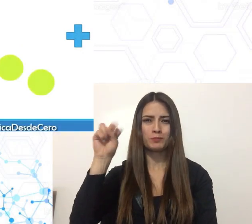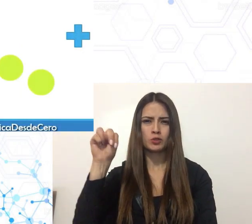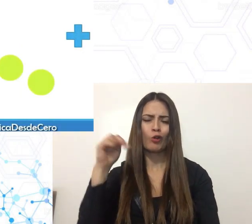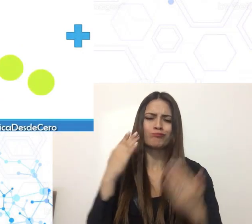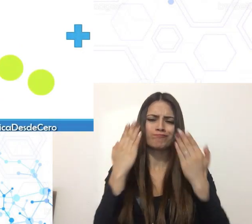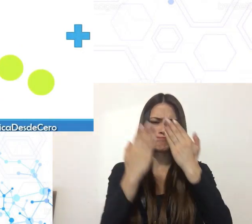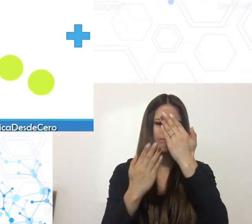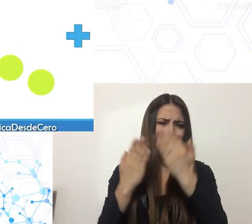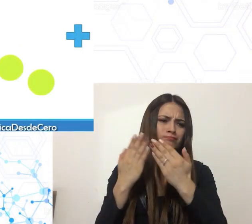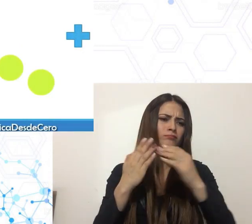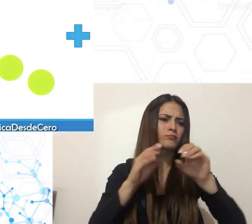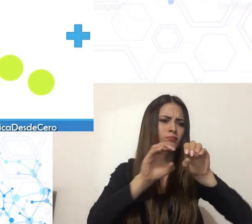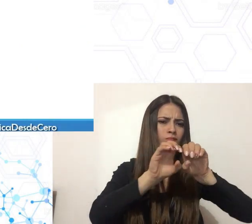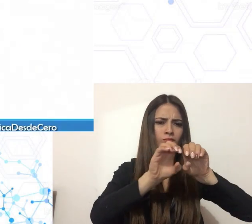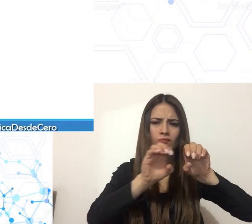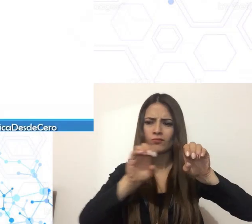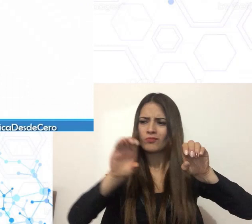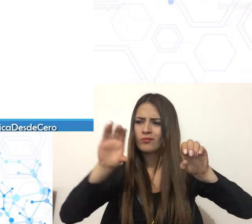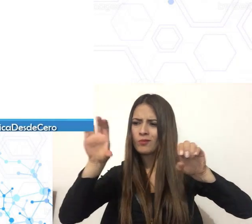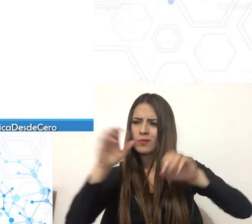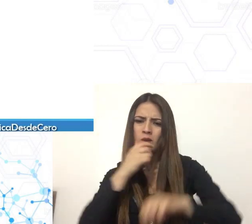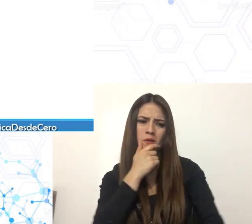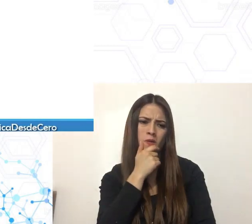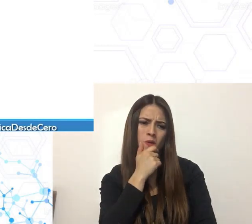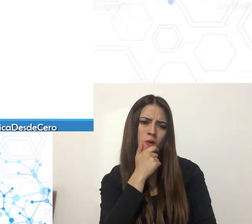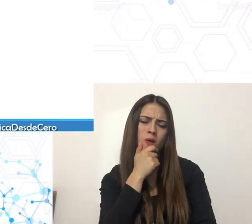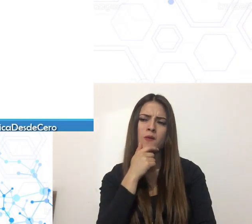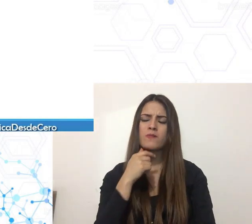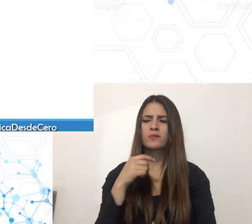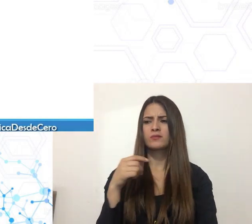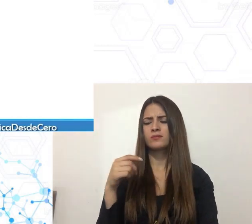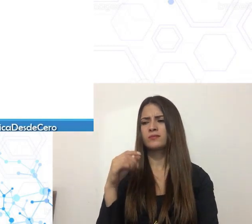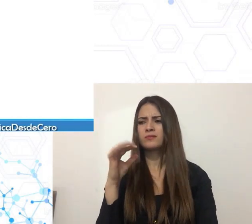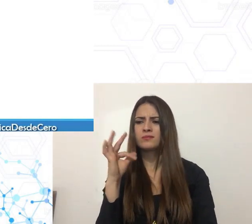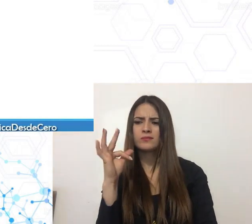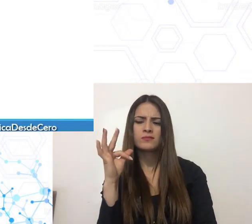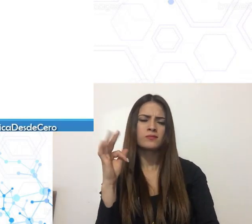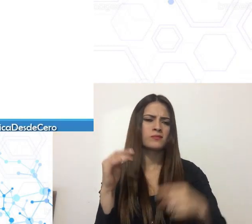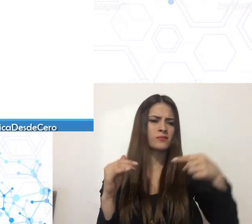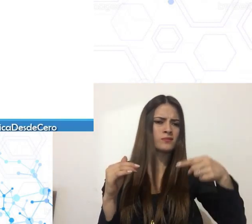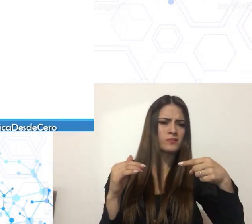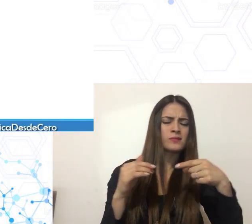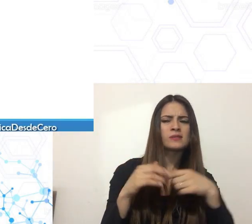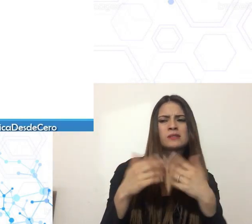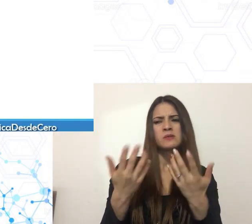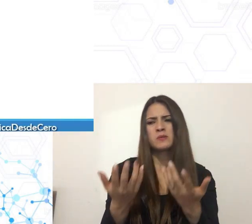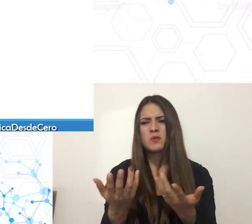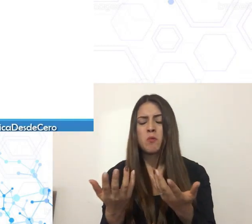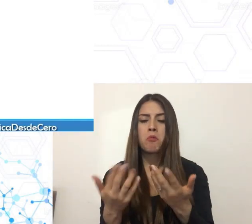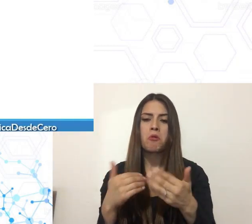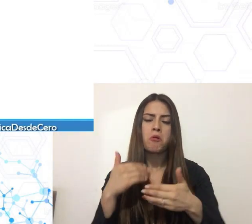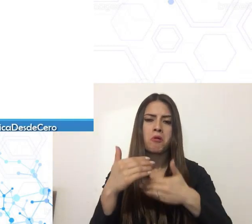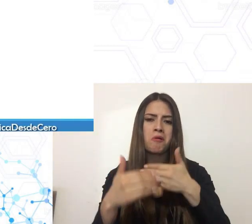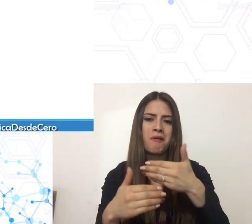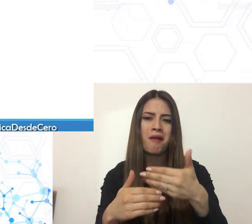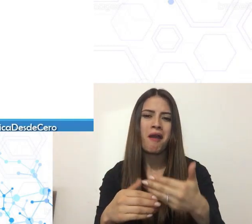entonces, este experimento realizado por Thomson con los tubos de Crookes le permite entonces a